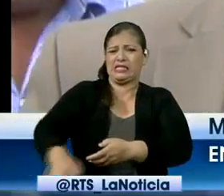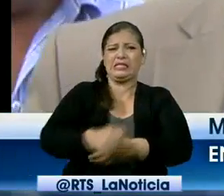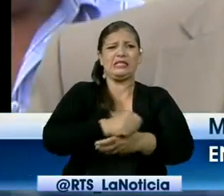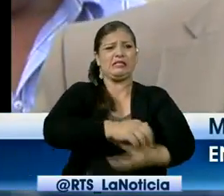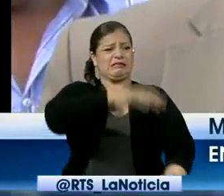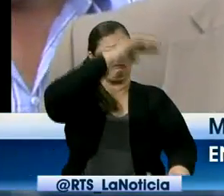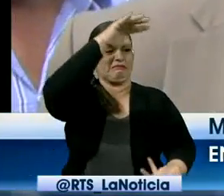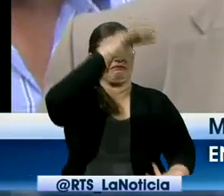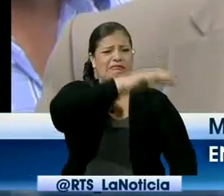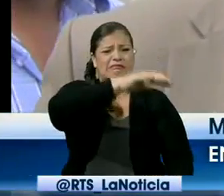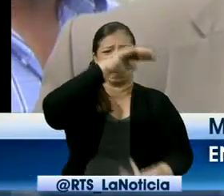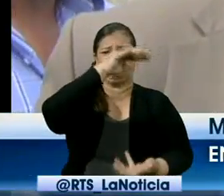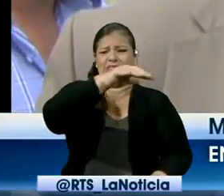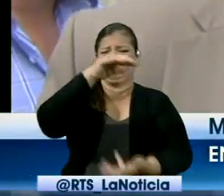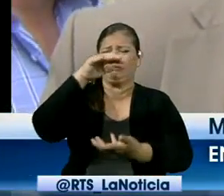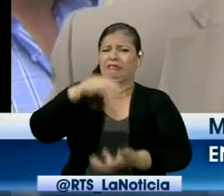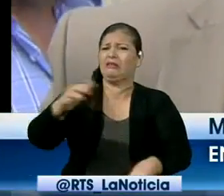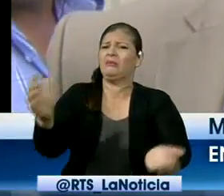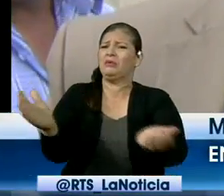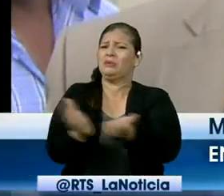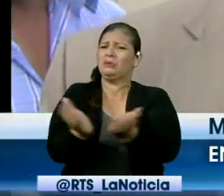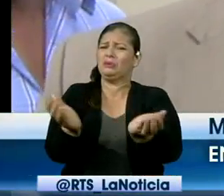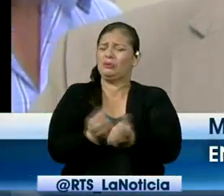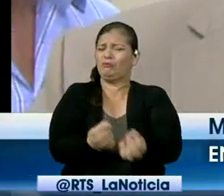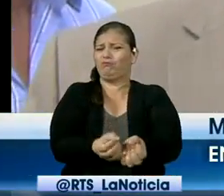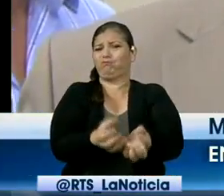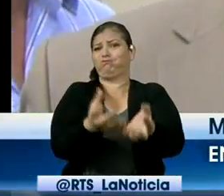articulando con Interagua para hacer